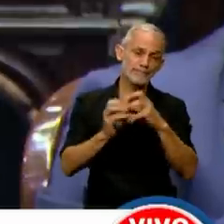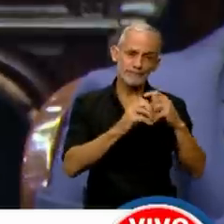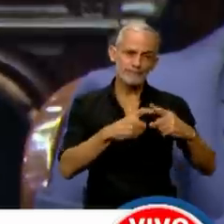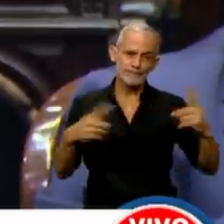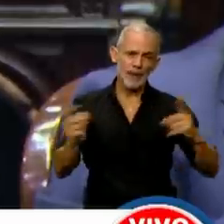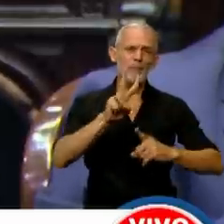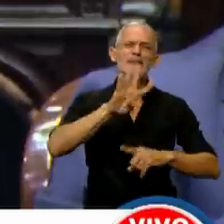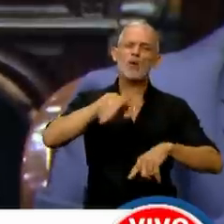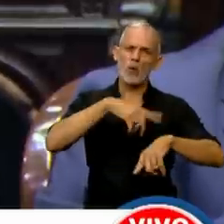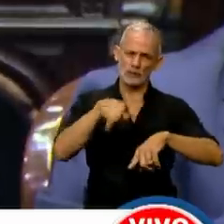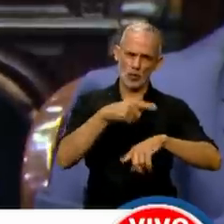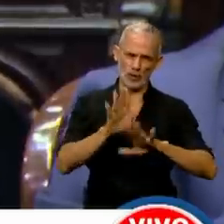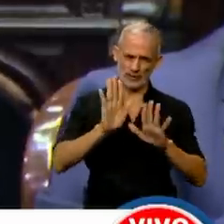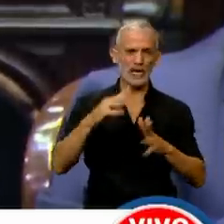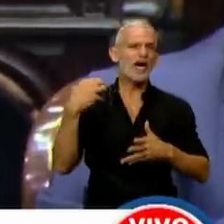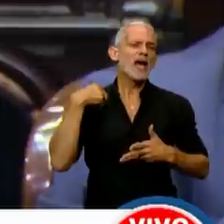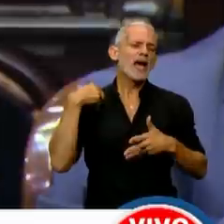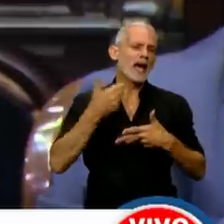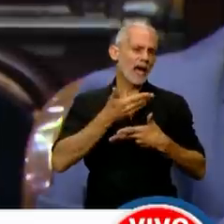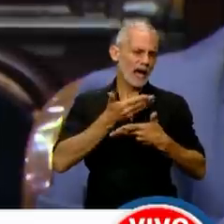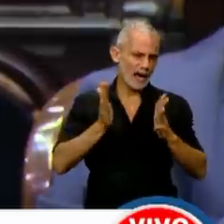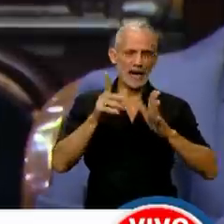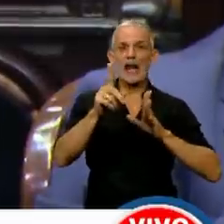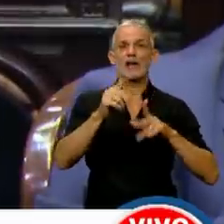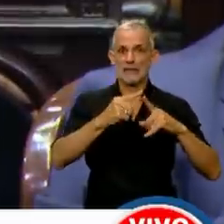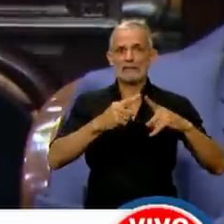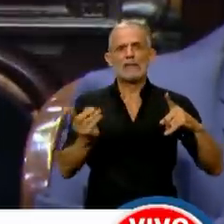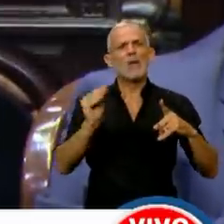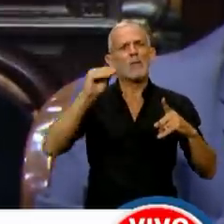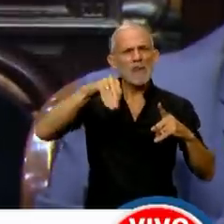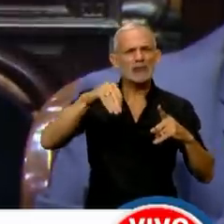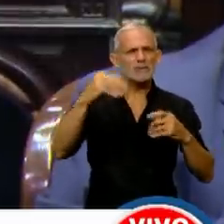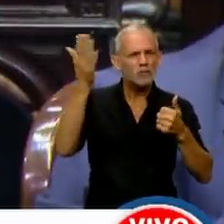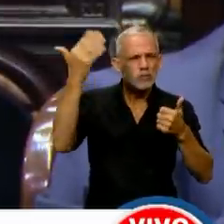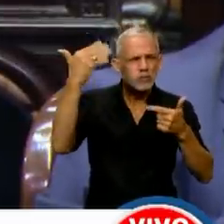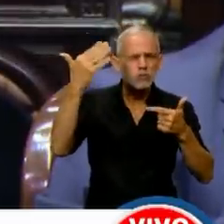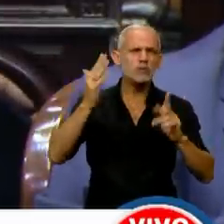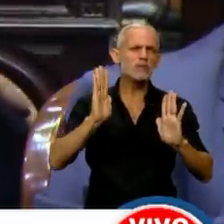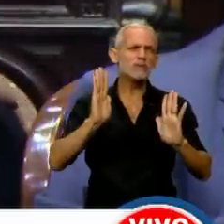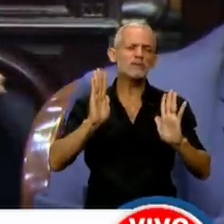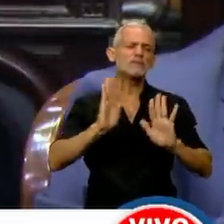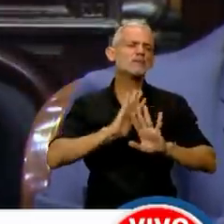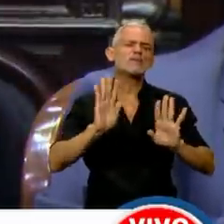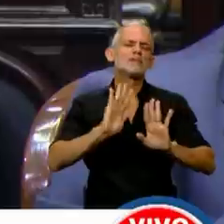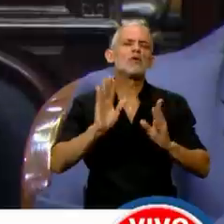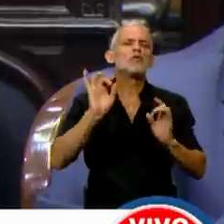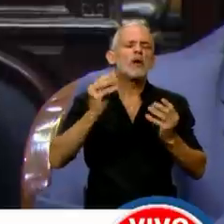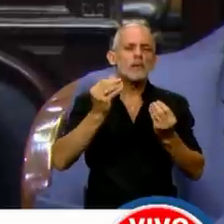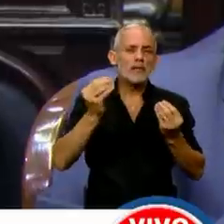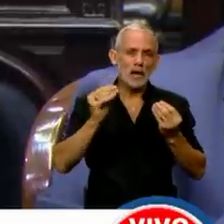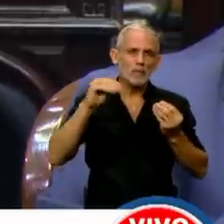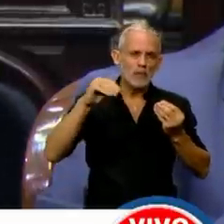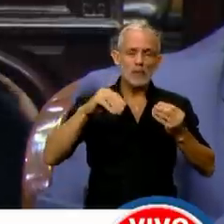en general prolongar agregando oradores lo único que va a hacer es aumentar